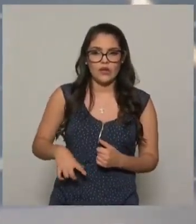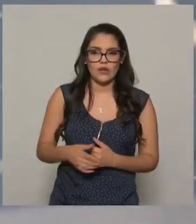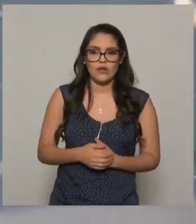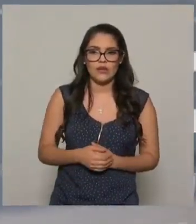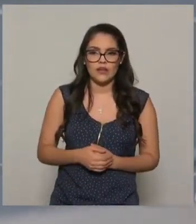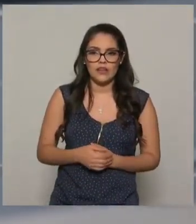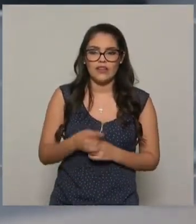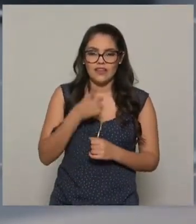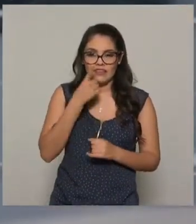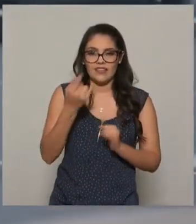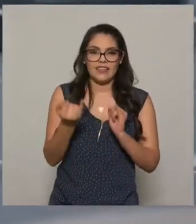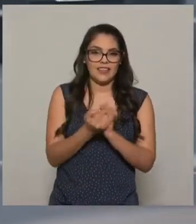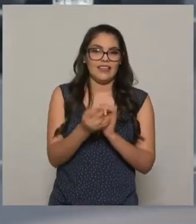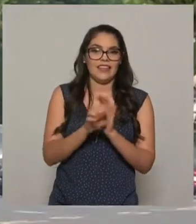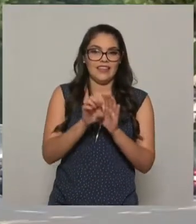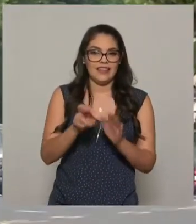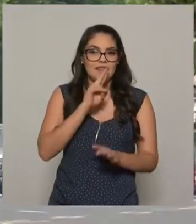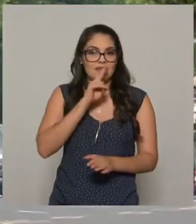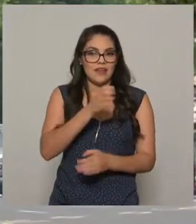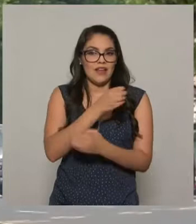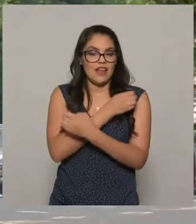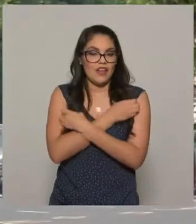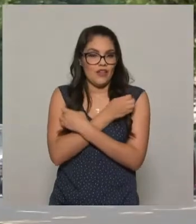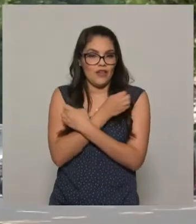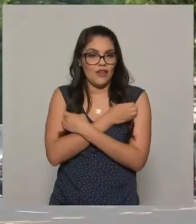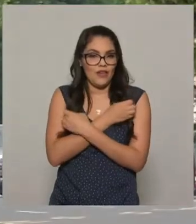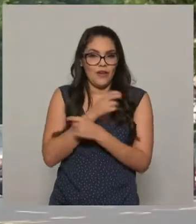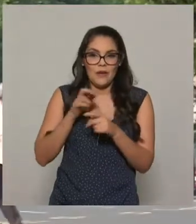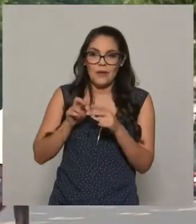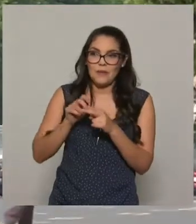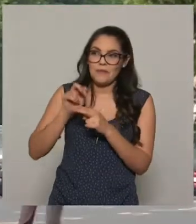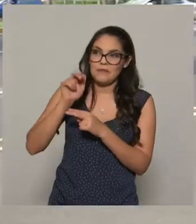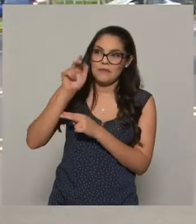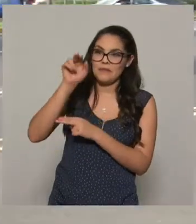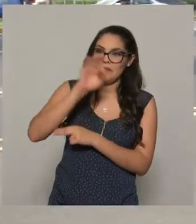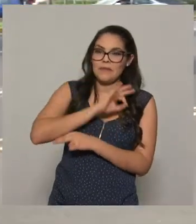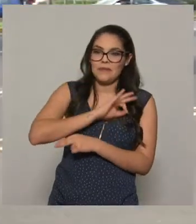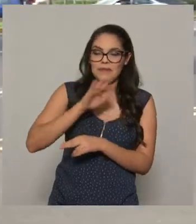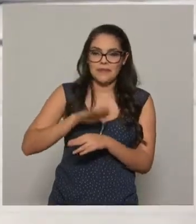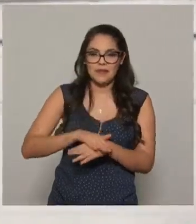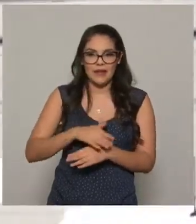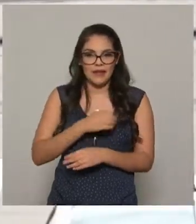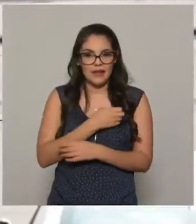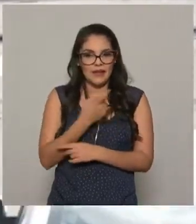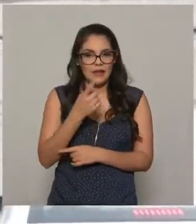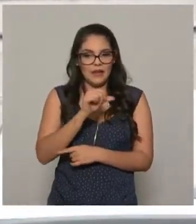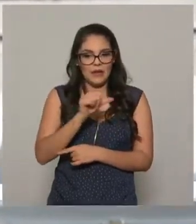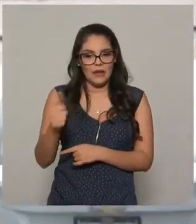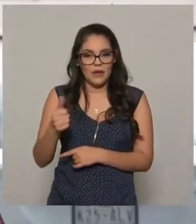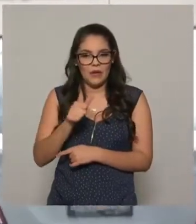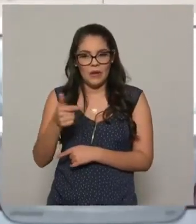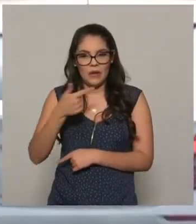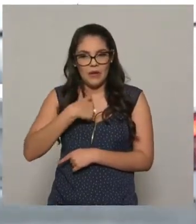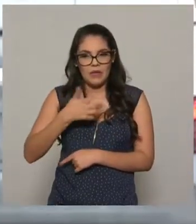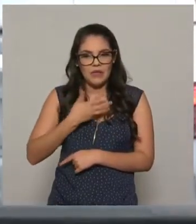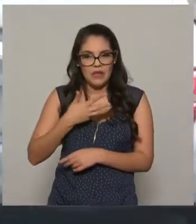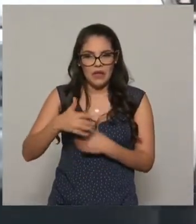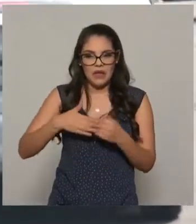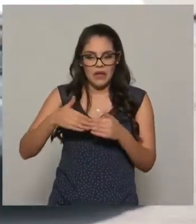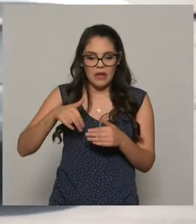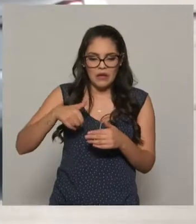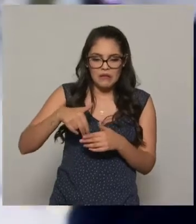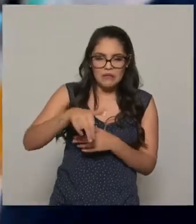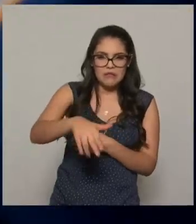perros exacto, usan más el educación. puente. Claro. De verdad es increíble cómo ellos tienen más educación que muchos de nosotros que estamos ahí en los